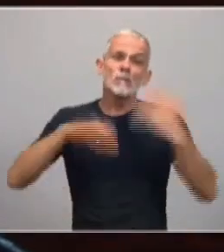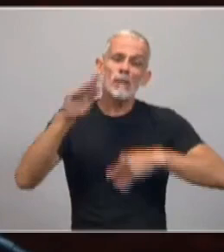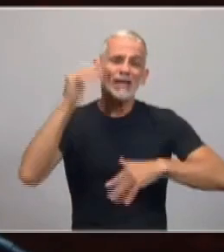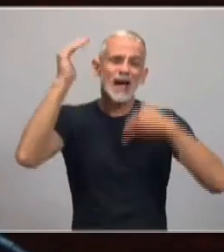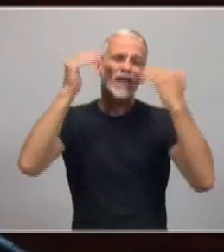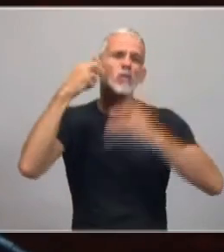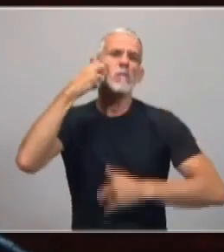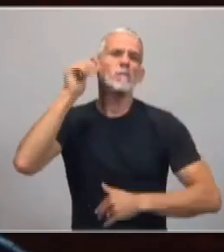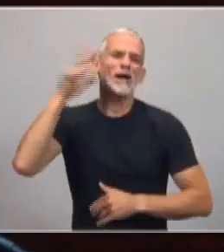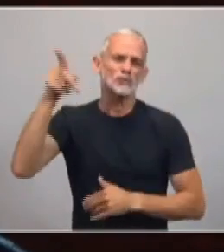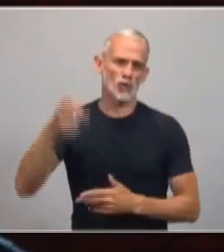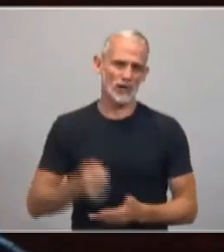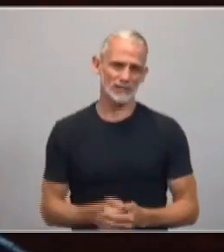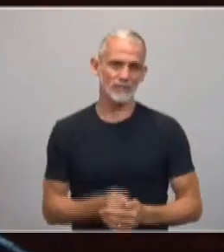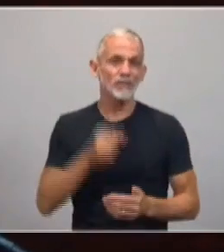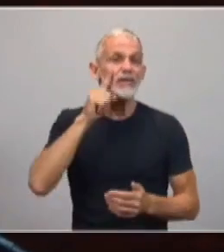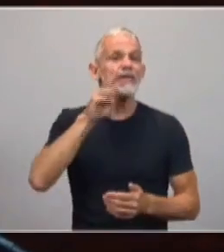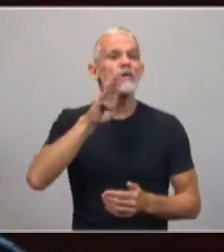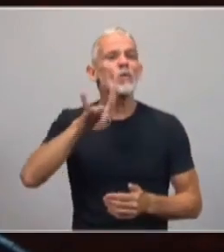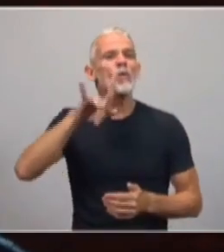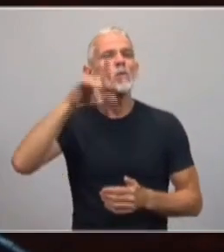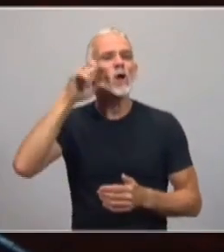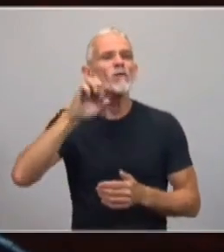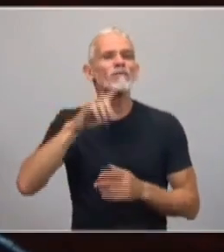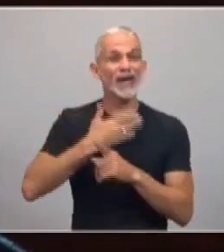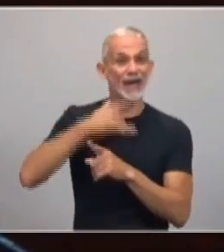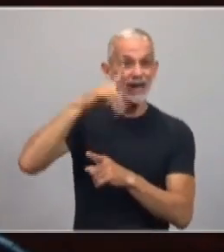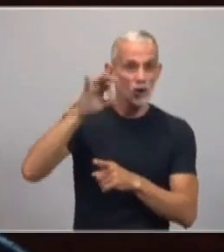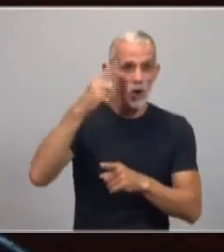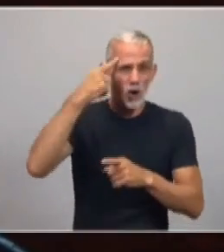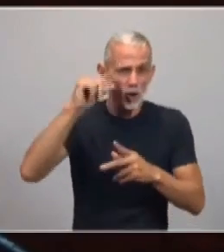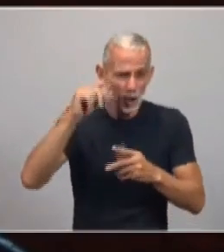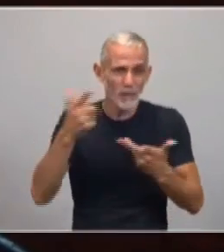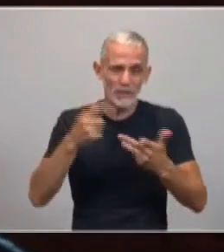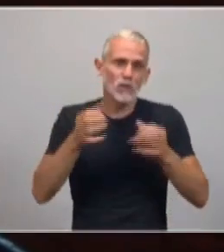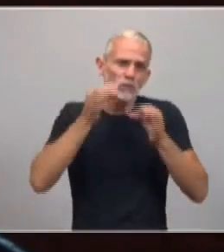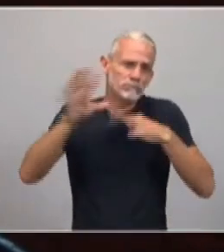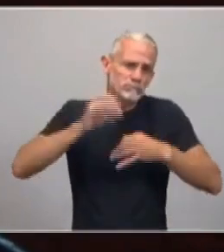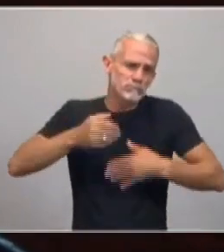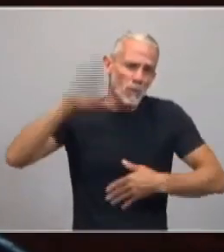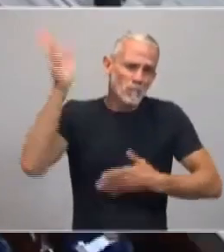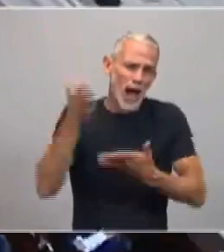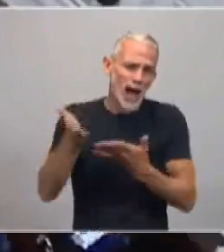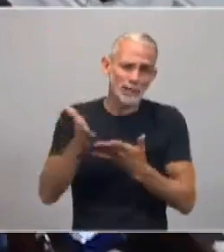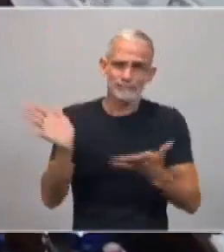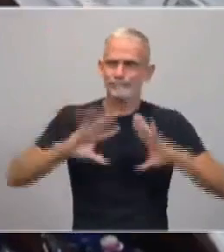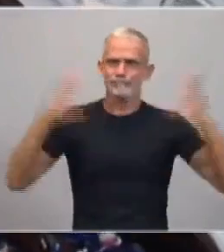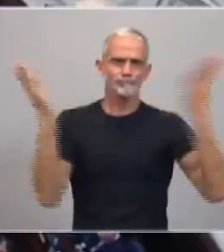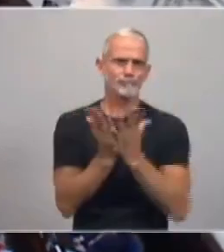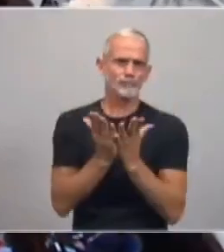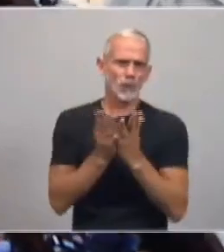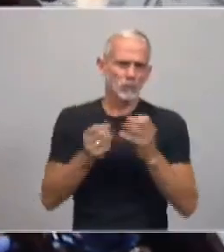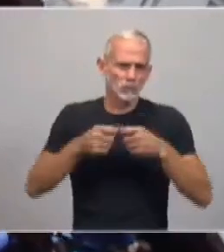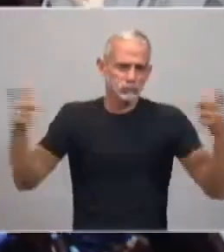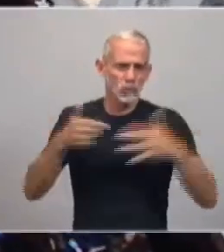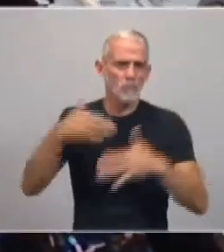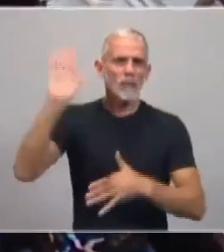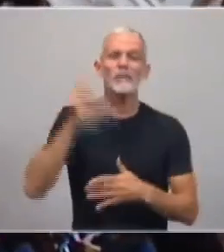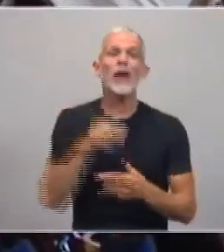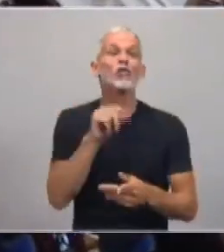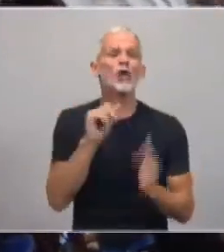adultos mayores. El ibuprofeno, que es el medicamento más vendido y el más usado en el mundo para el tratamiento del